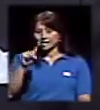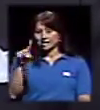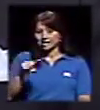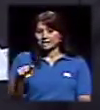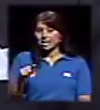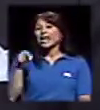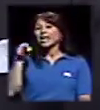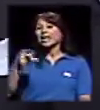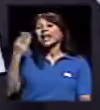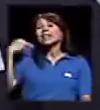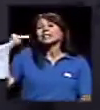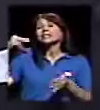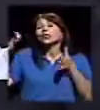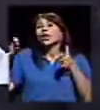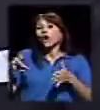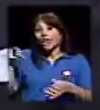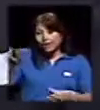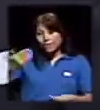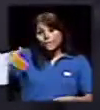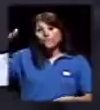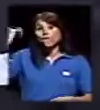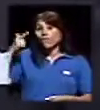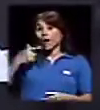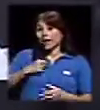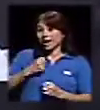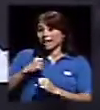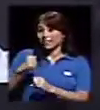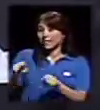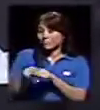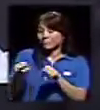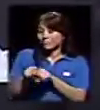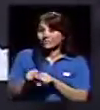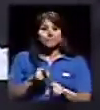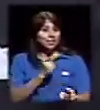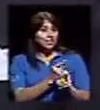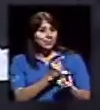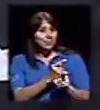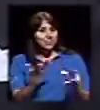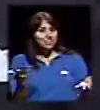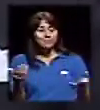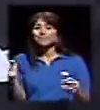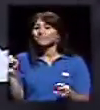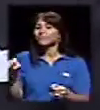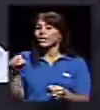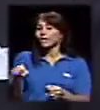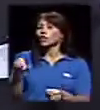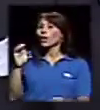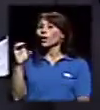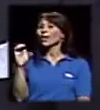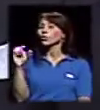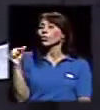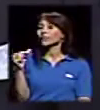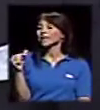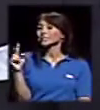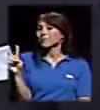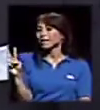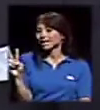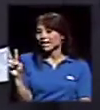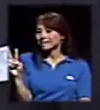Fue alcalde, exactamente, rescata la lista de los